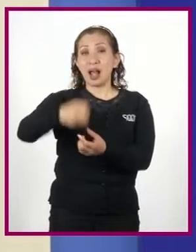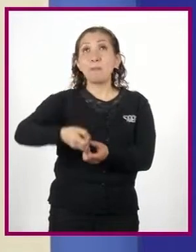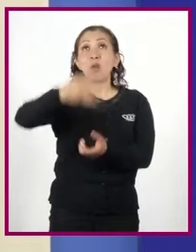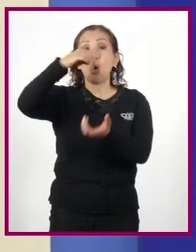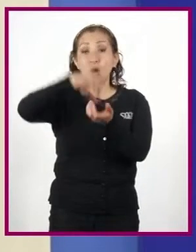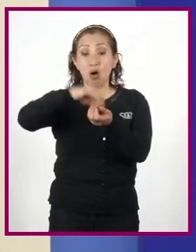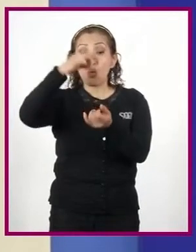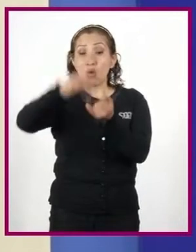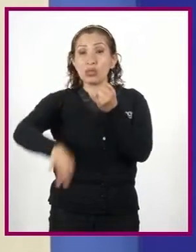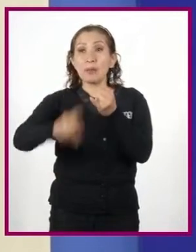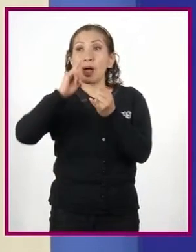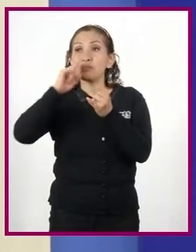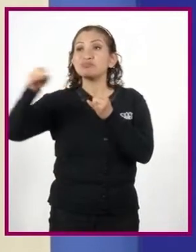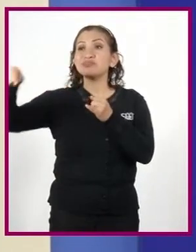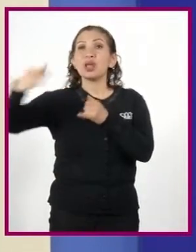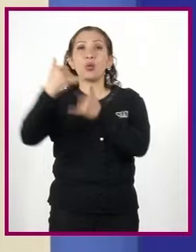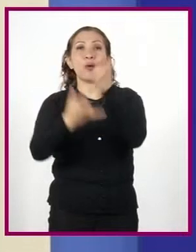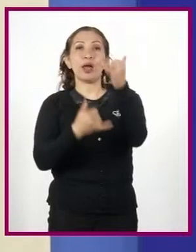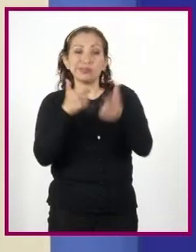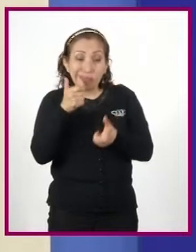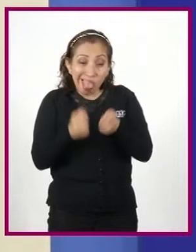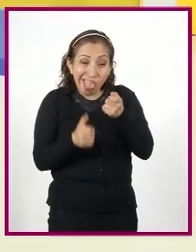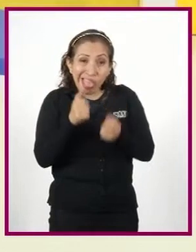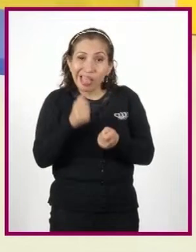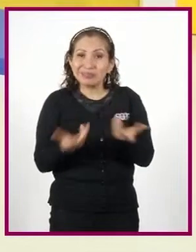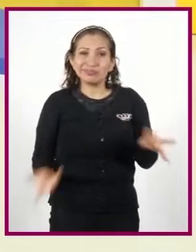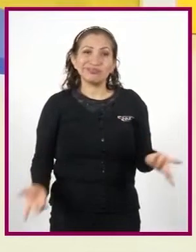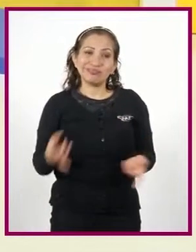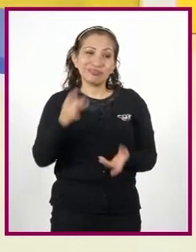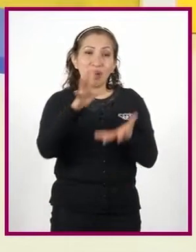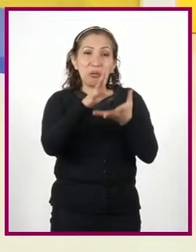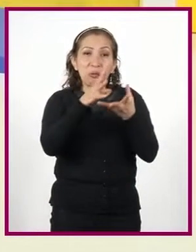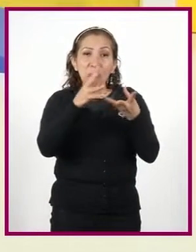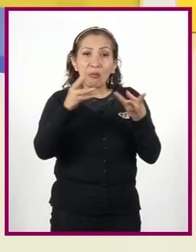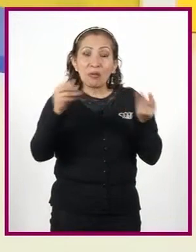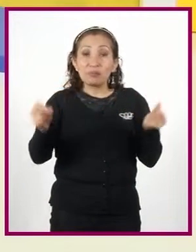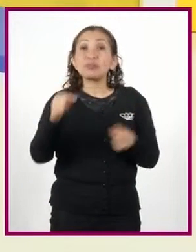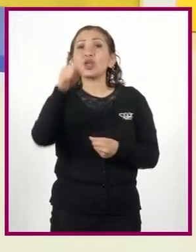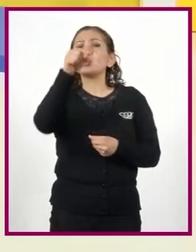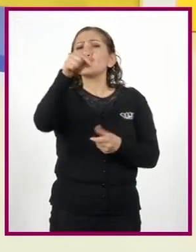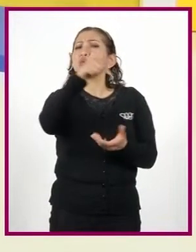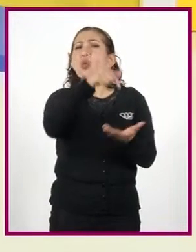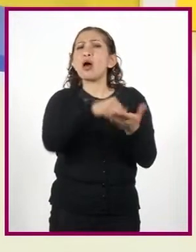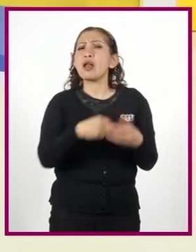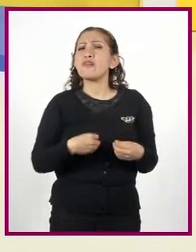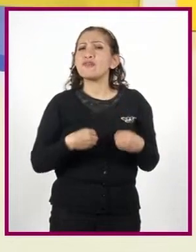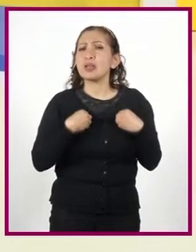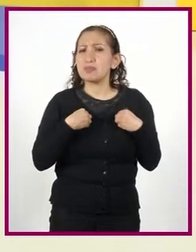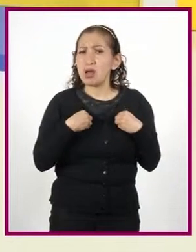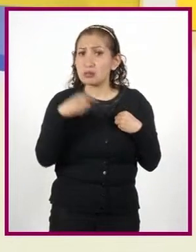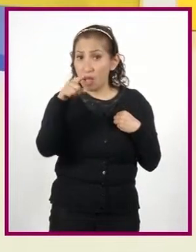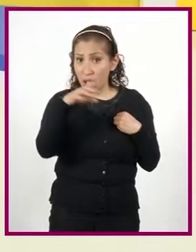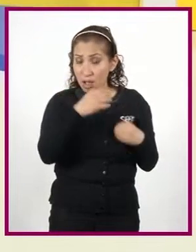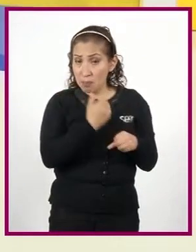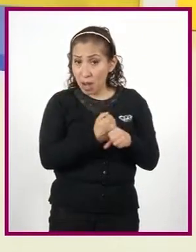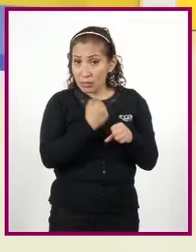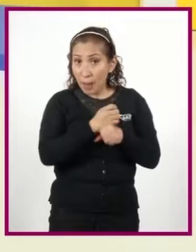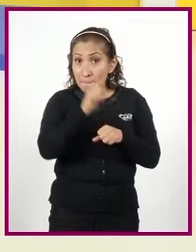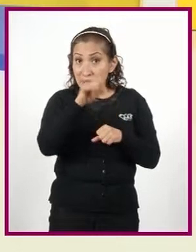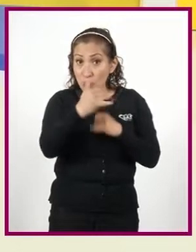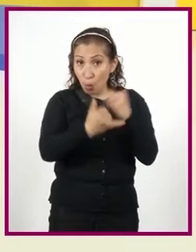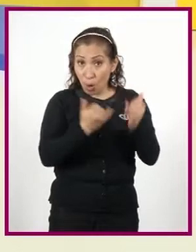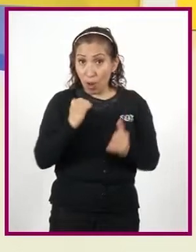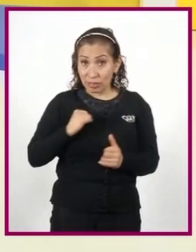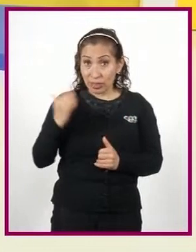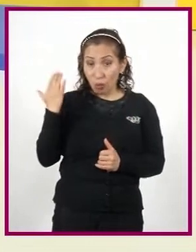desaparecer ante el embate de los juegos modernos. En su localidad, ¿se practica alguno de esos